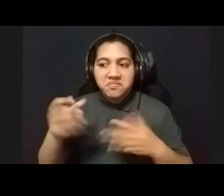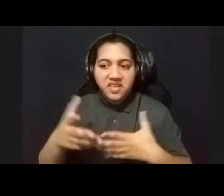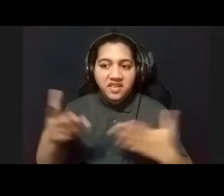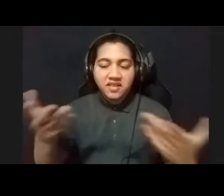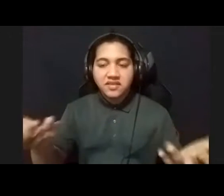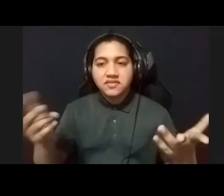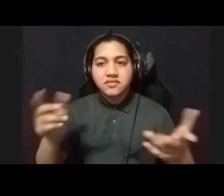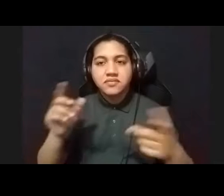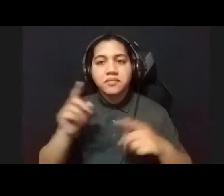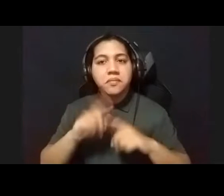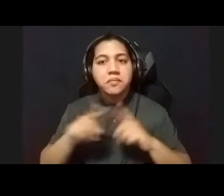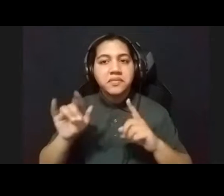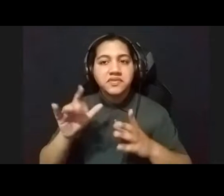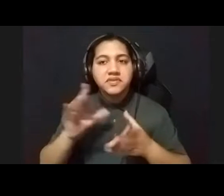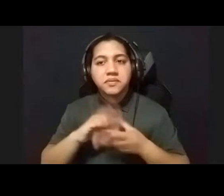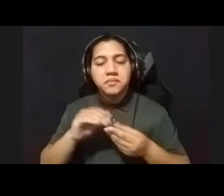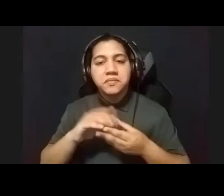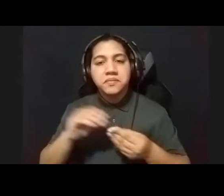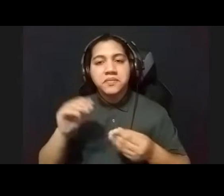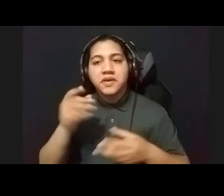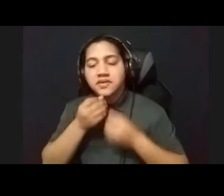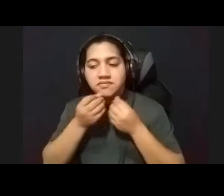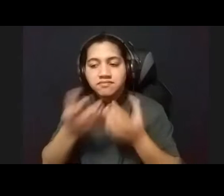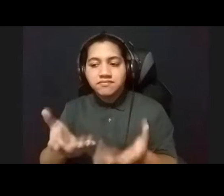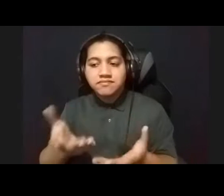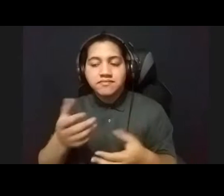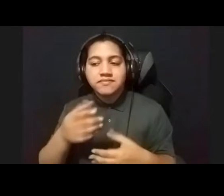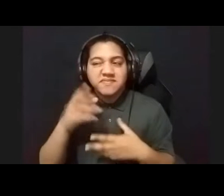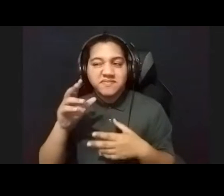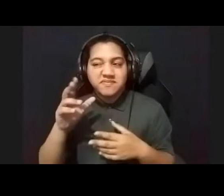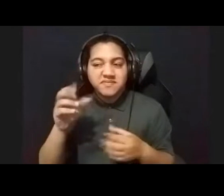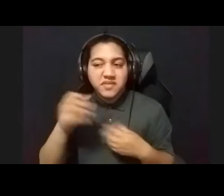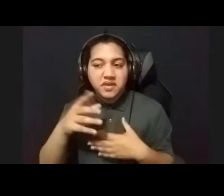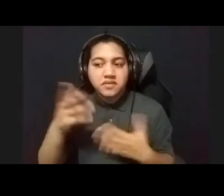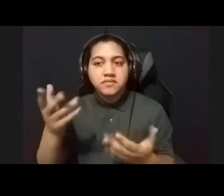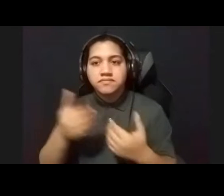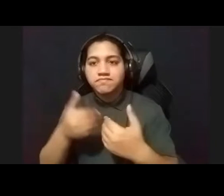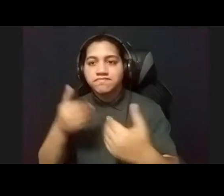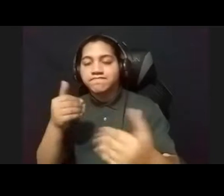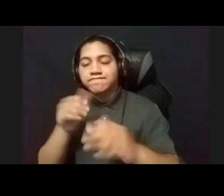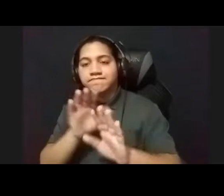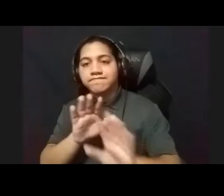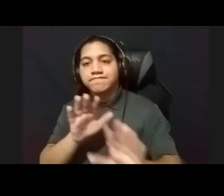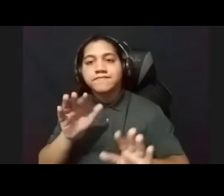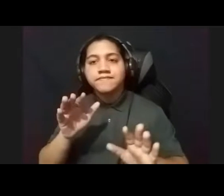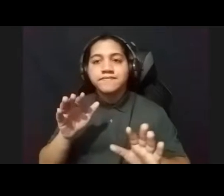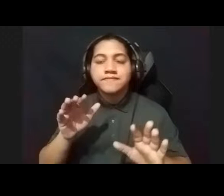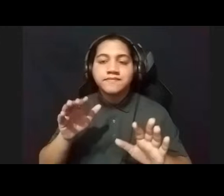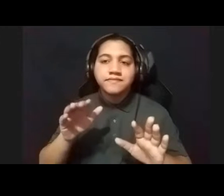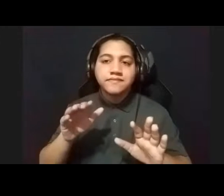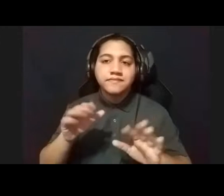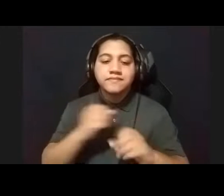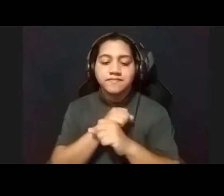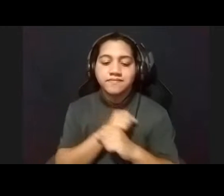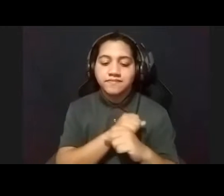esa expresión de me da miedo era una forma de mantener una distancia, de